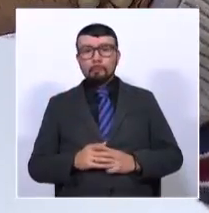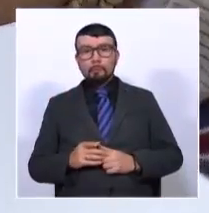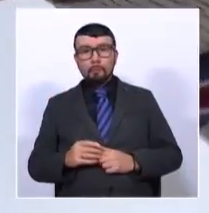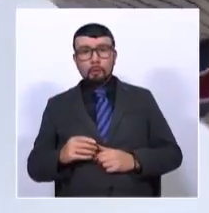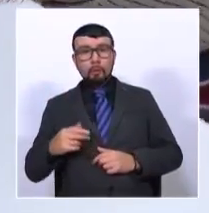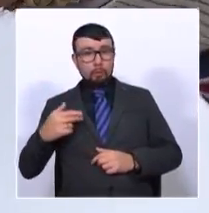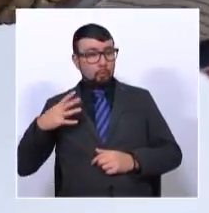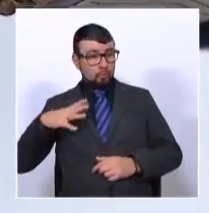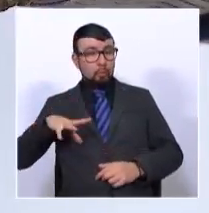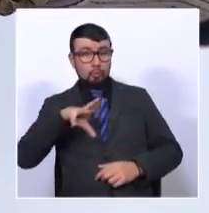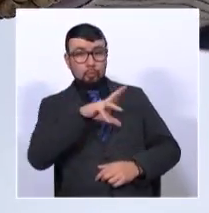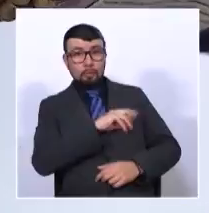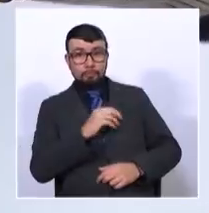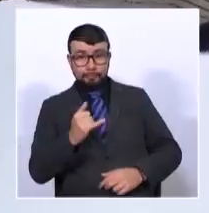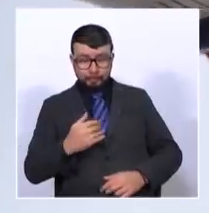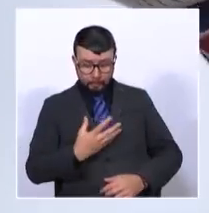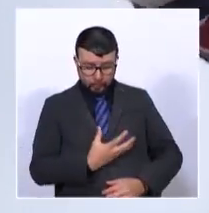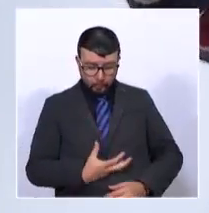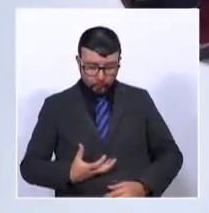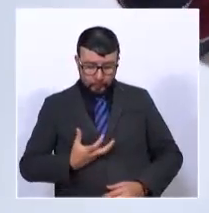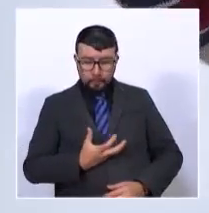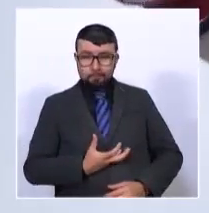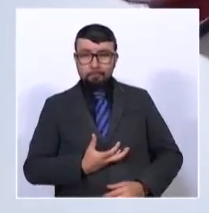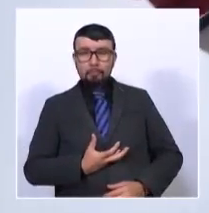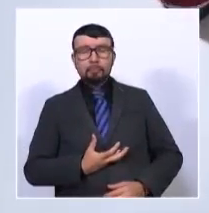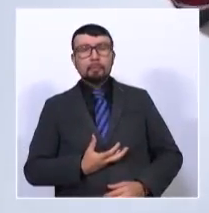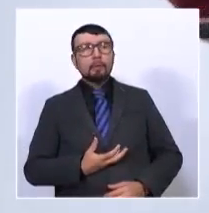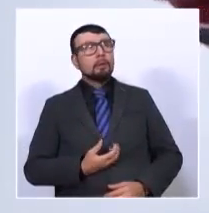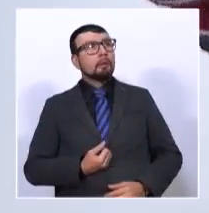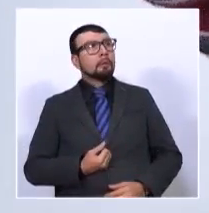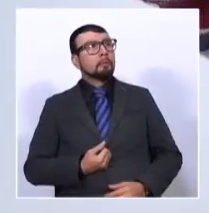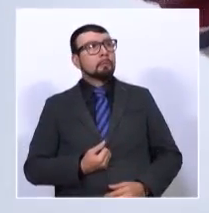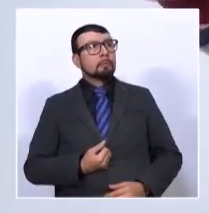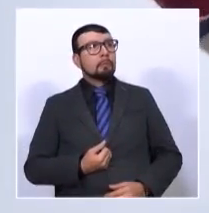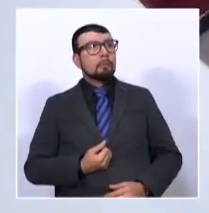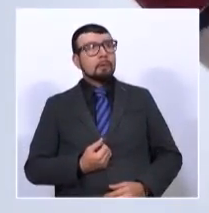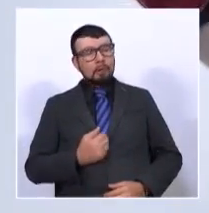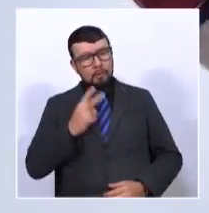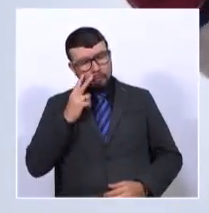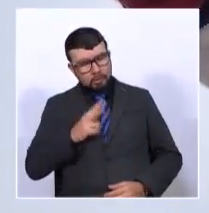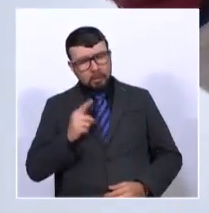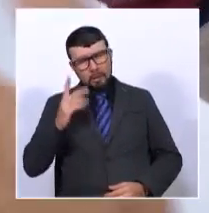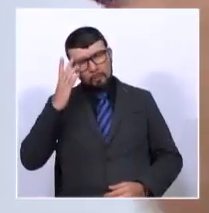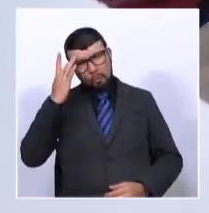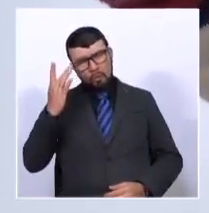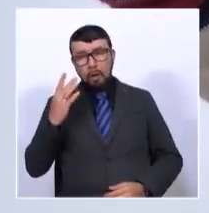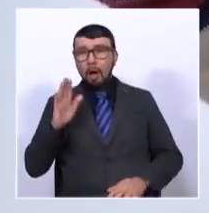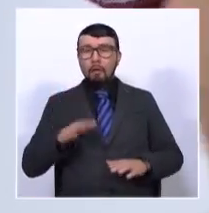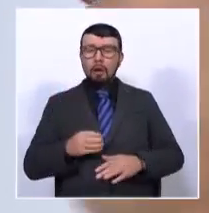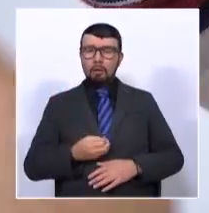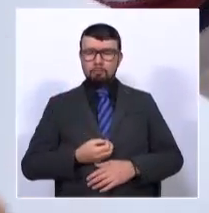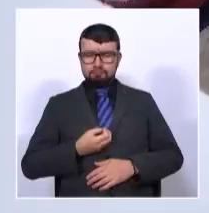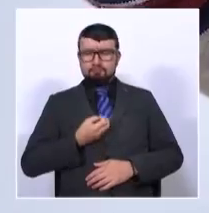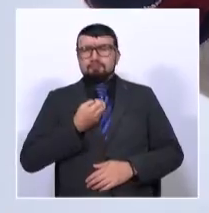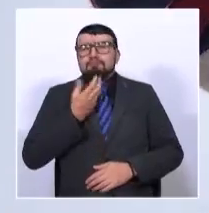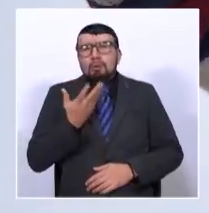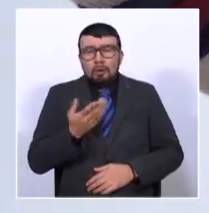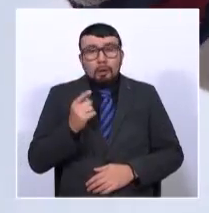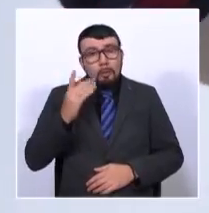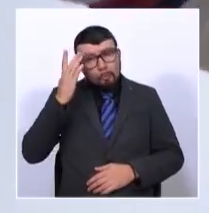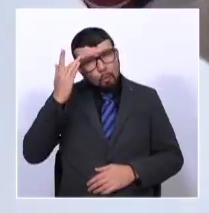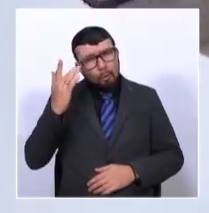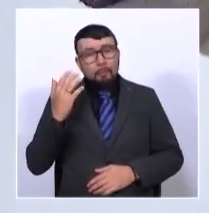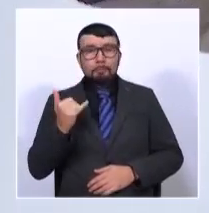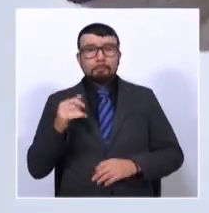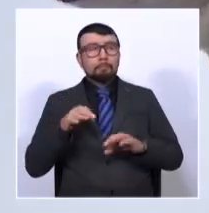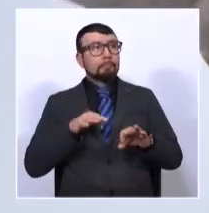nuestro, lo voy a abrir acá para que ustedes vean, porque muchas veces terminamos vomitando. Esta